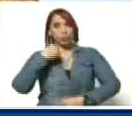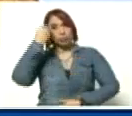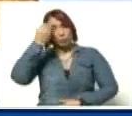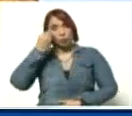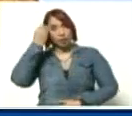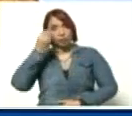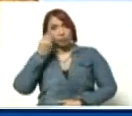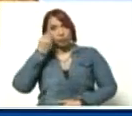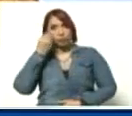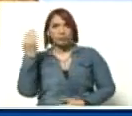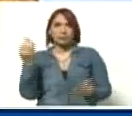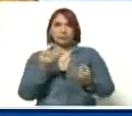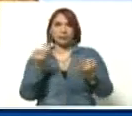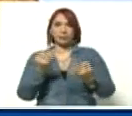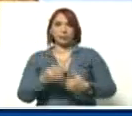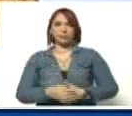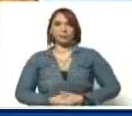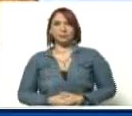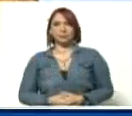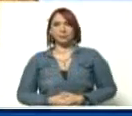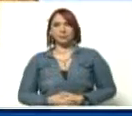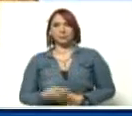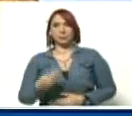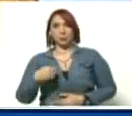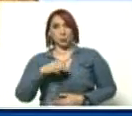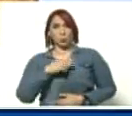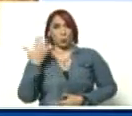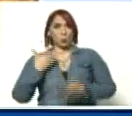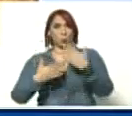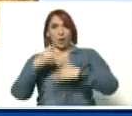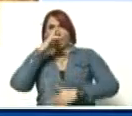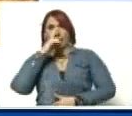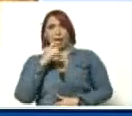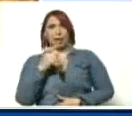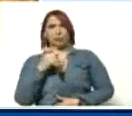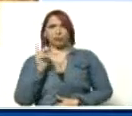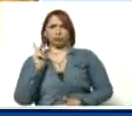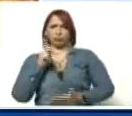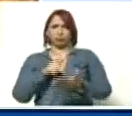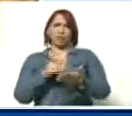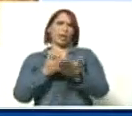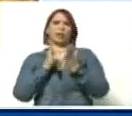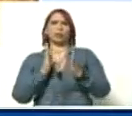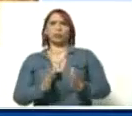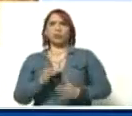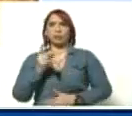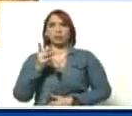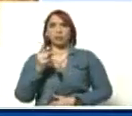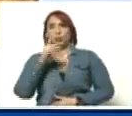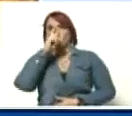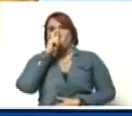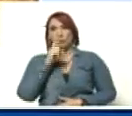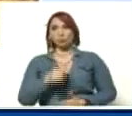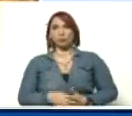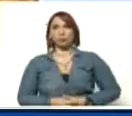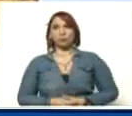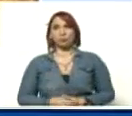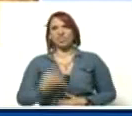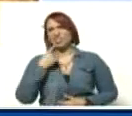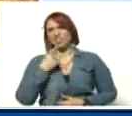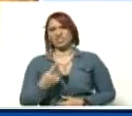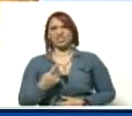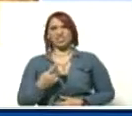siempre que en nuestra época había estudiantes que llegaban al segundo año de una carrera y decían,